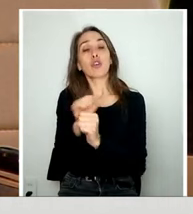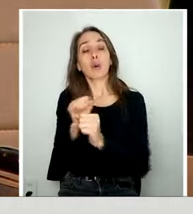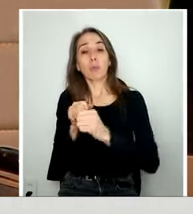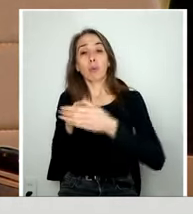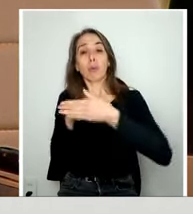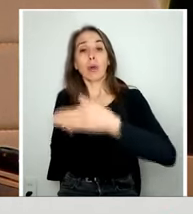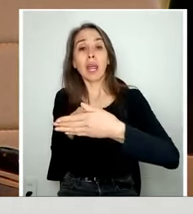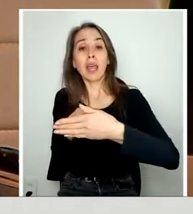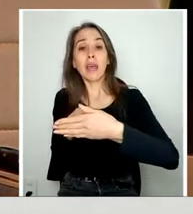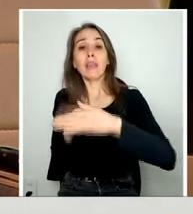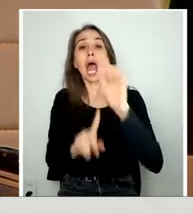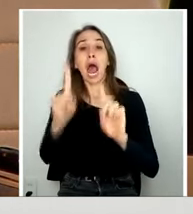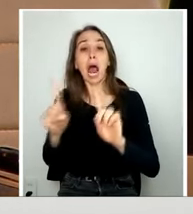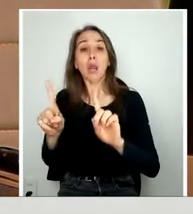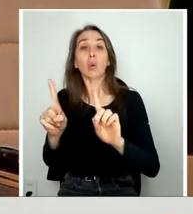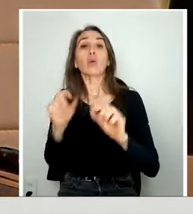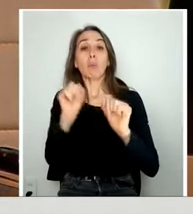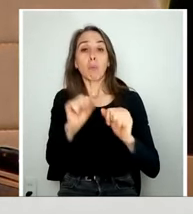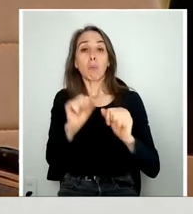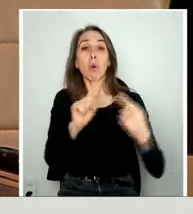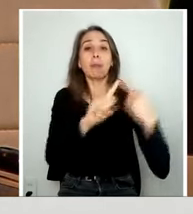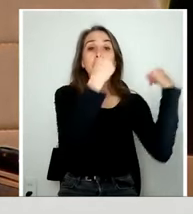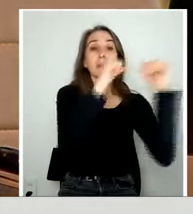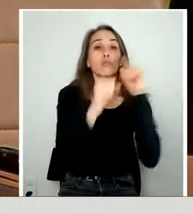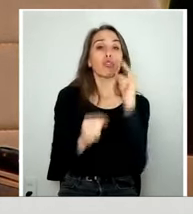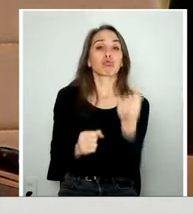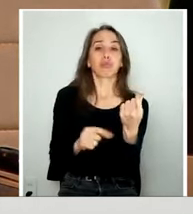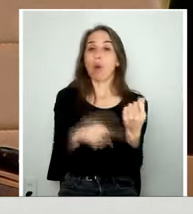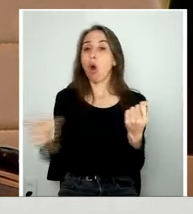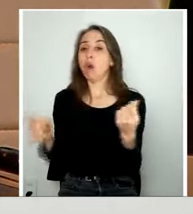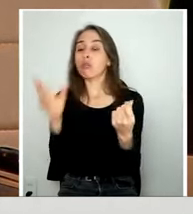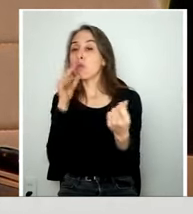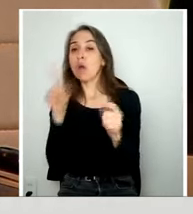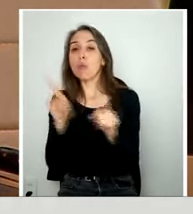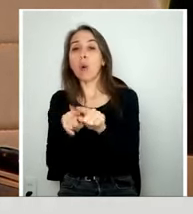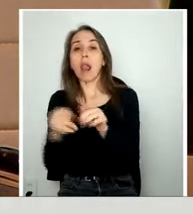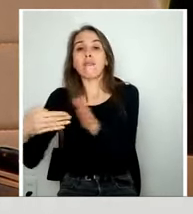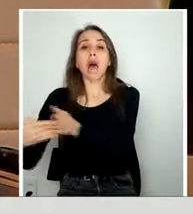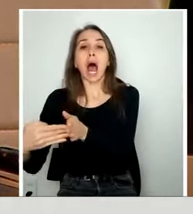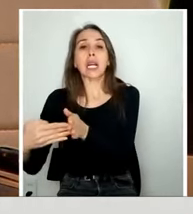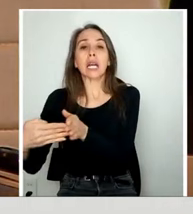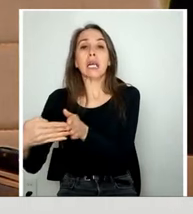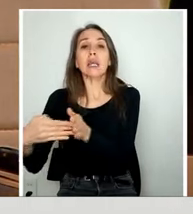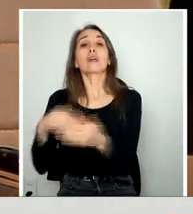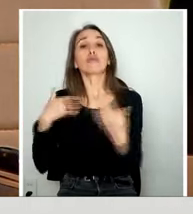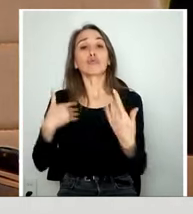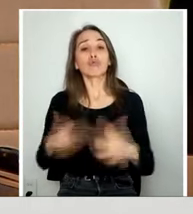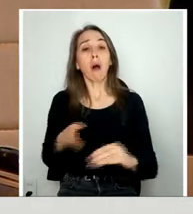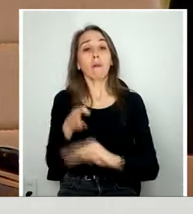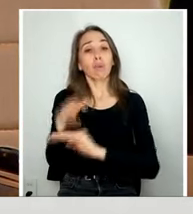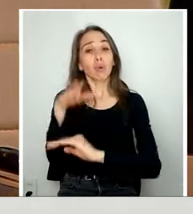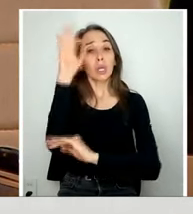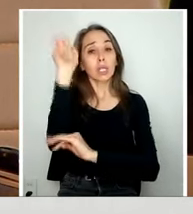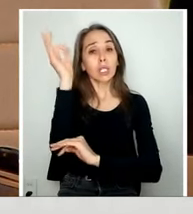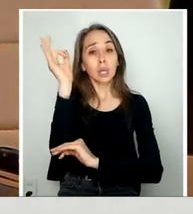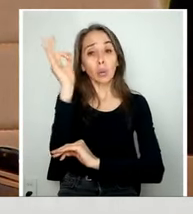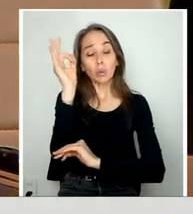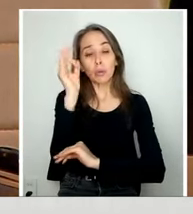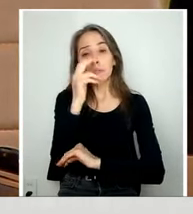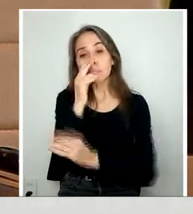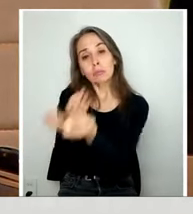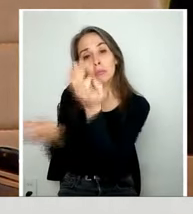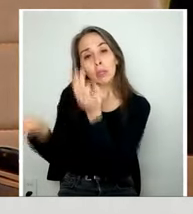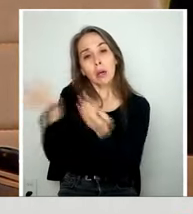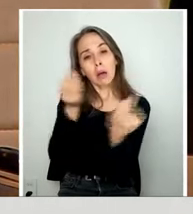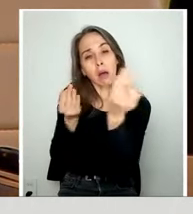económicos me tocó tener un par de reuniones y conocer el testimonio de